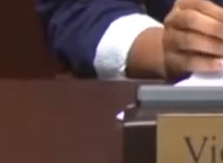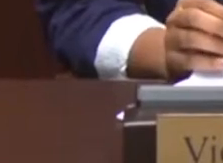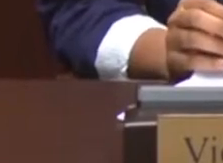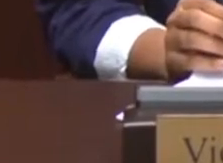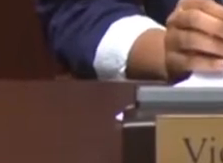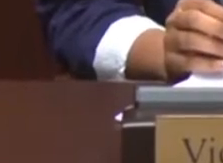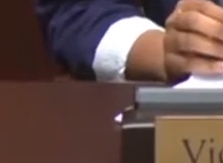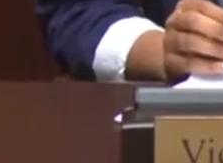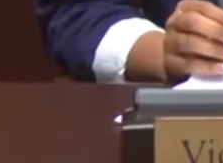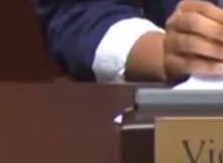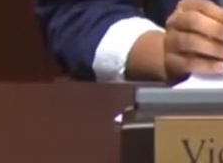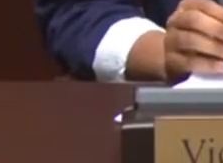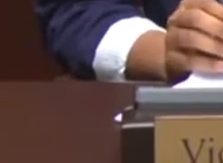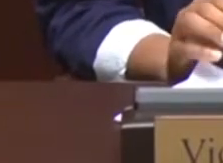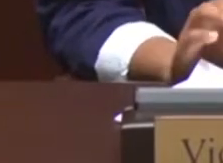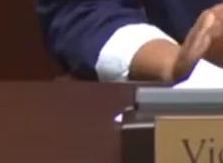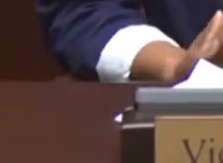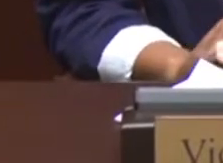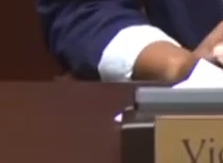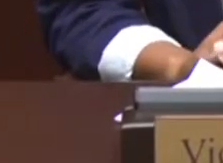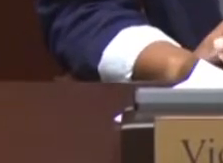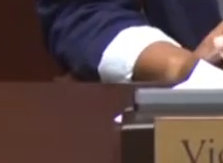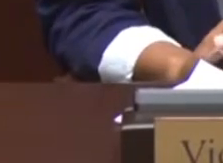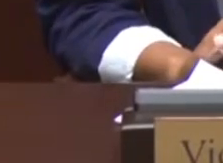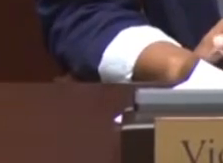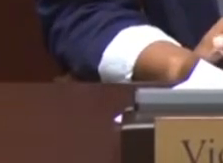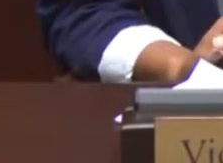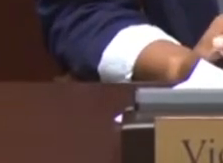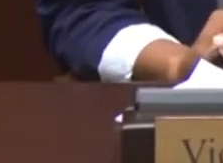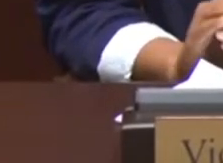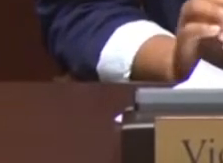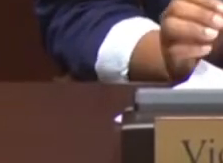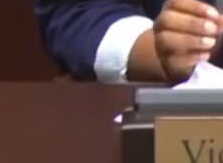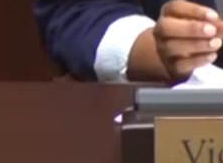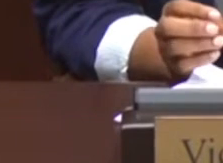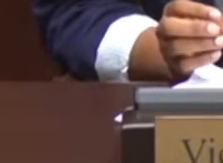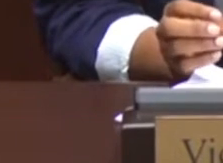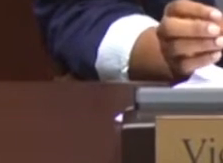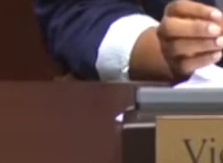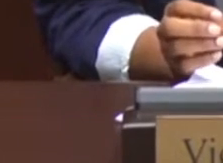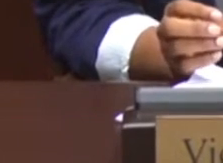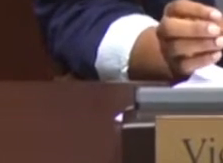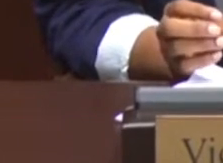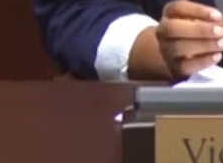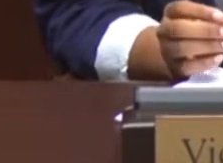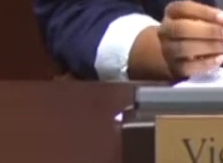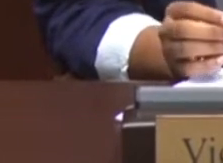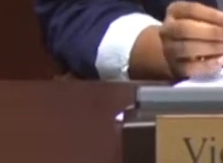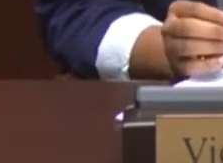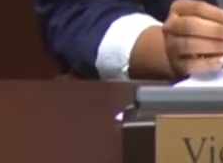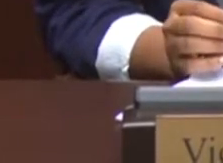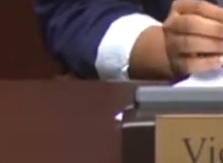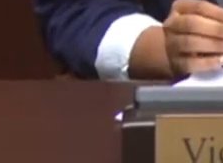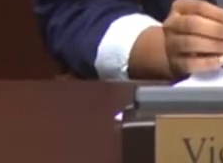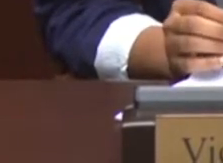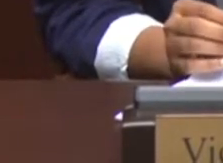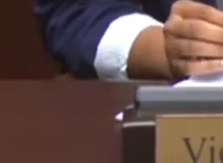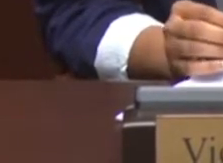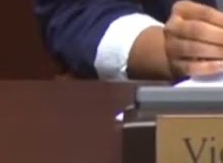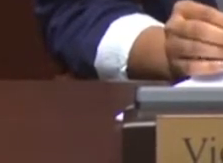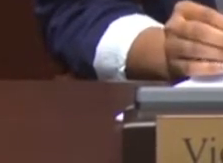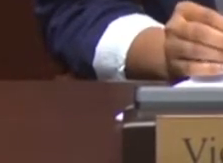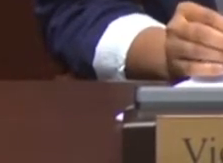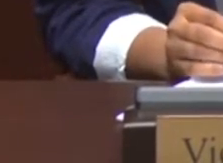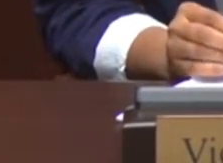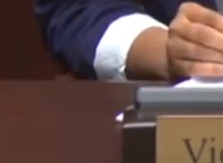diputado Luis Enrique beato Vocero de la bancada del partido de